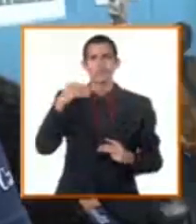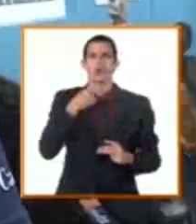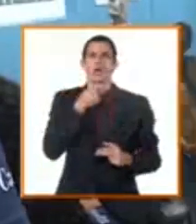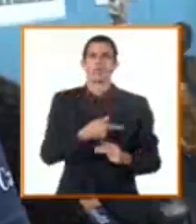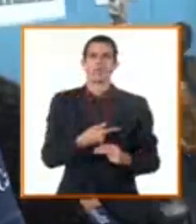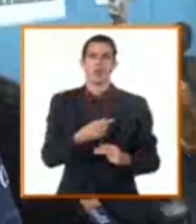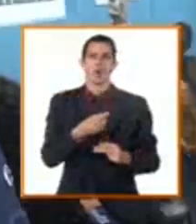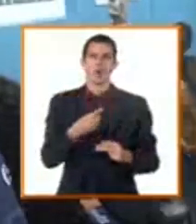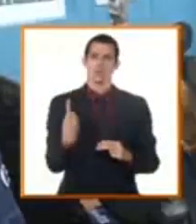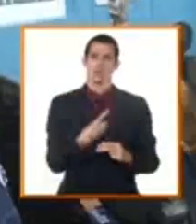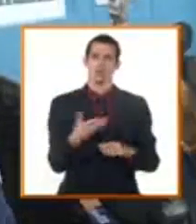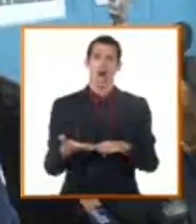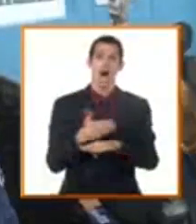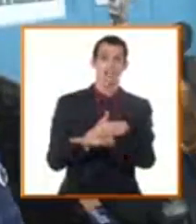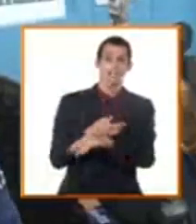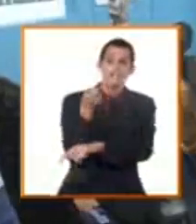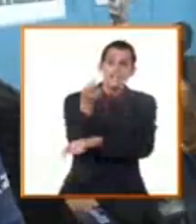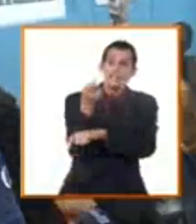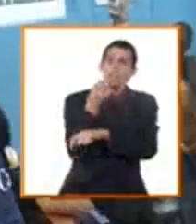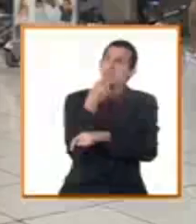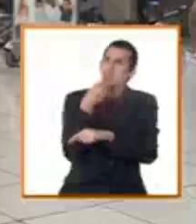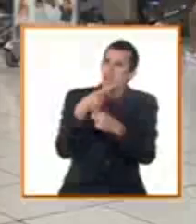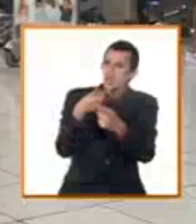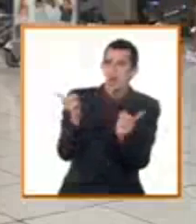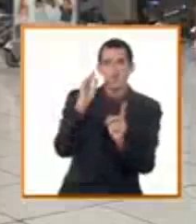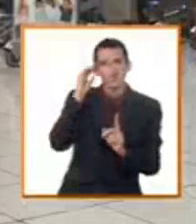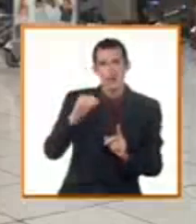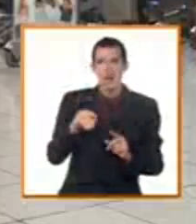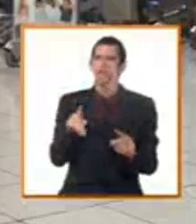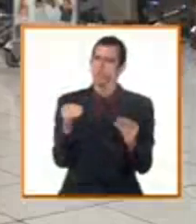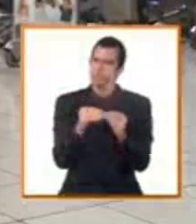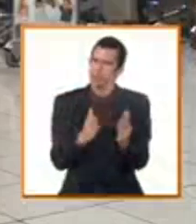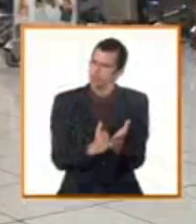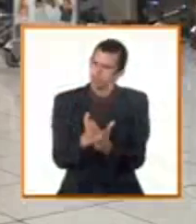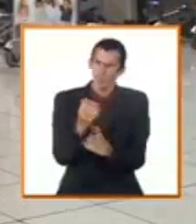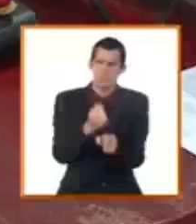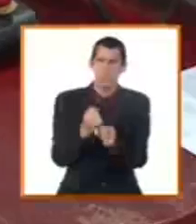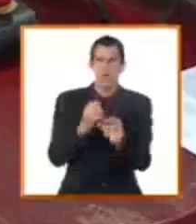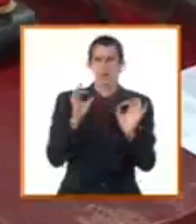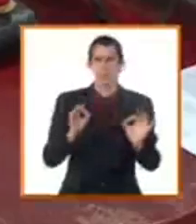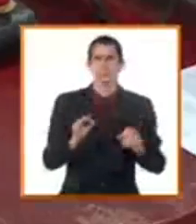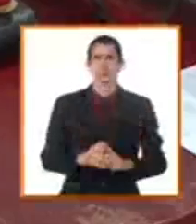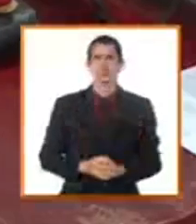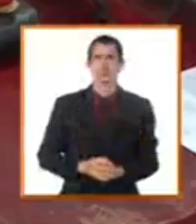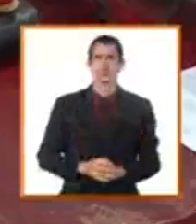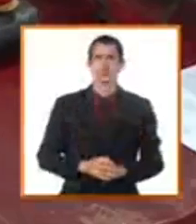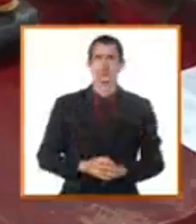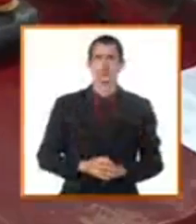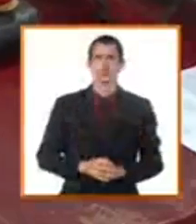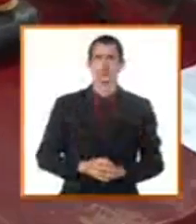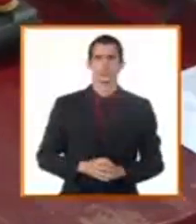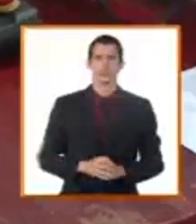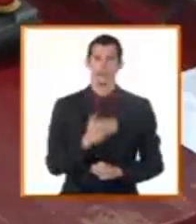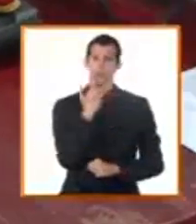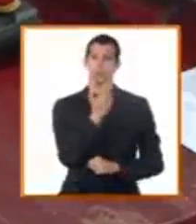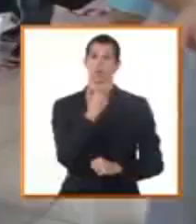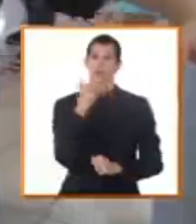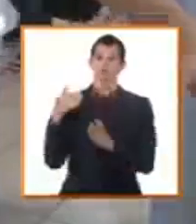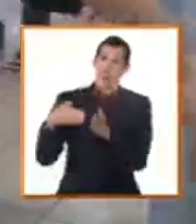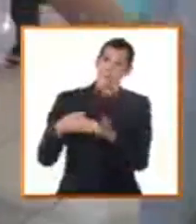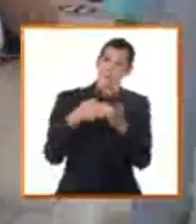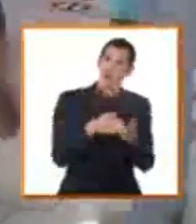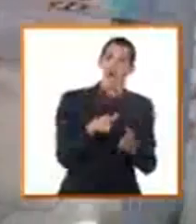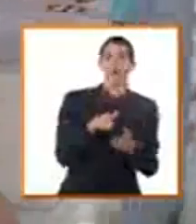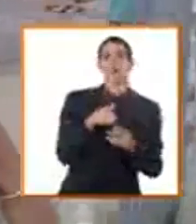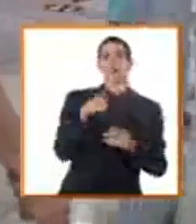bueno, creemos que es un terreno bastante fértil para trabajar, ¿no? El trabajo sostenido de la Aduana General de la República en el Aeropuerto Internacional José Martí